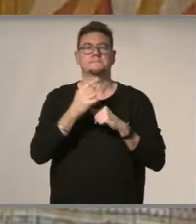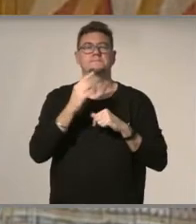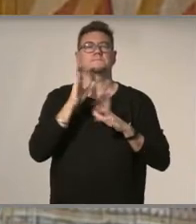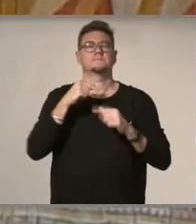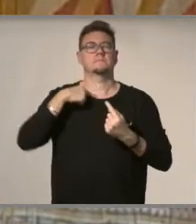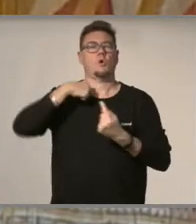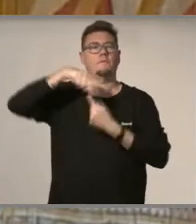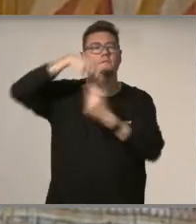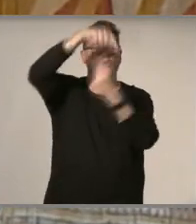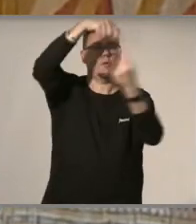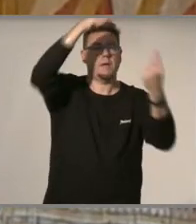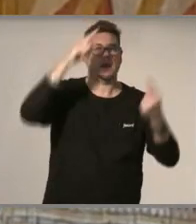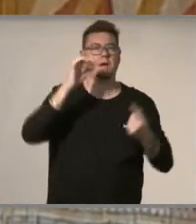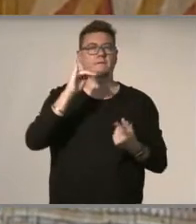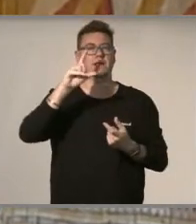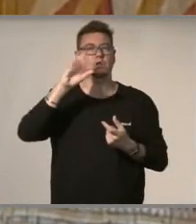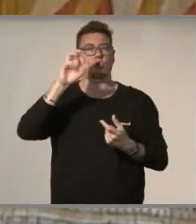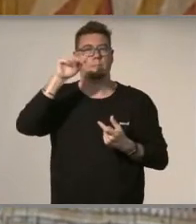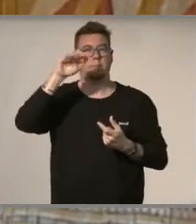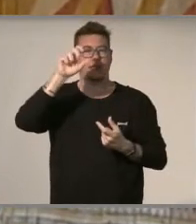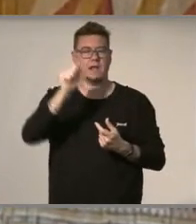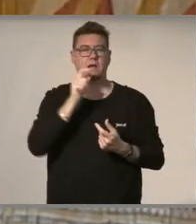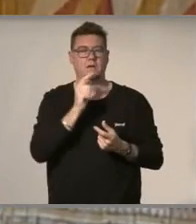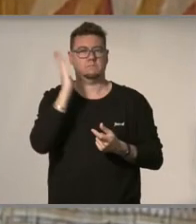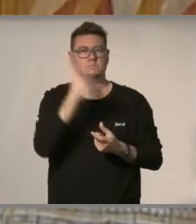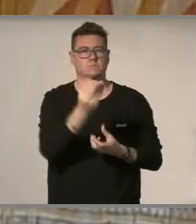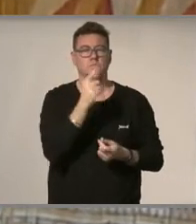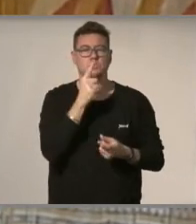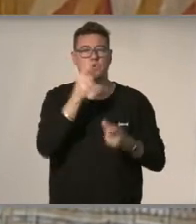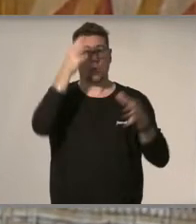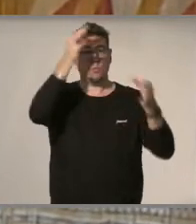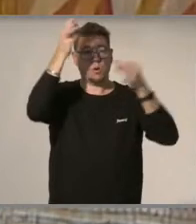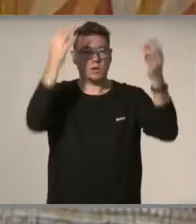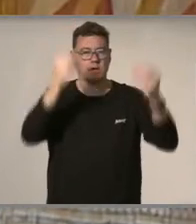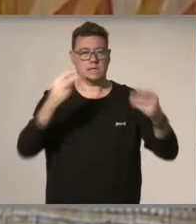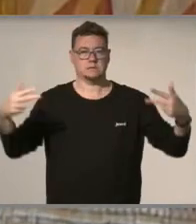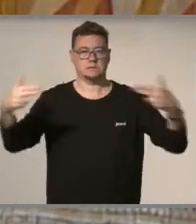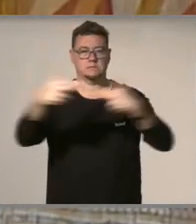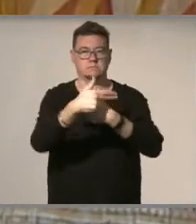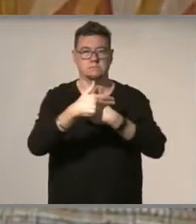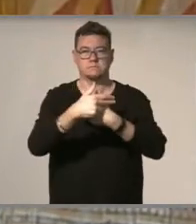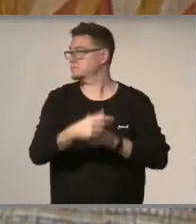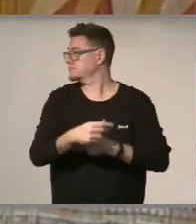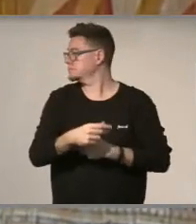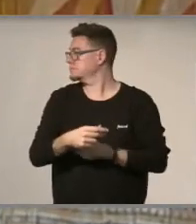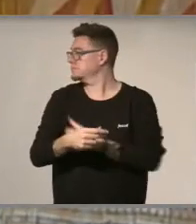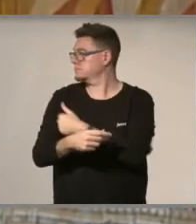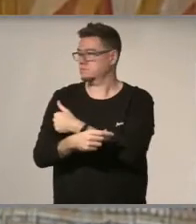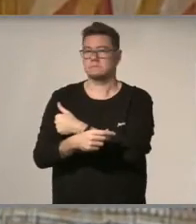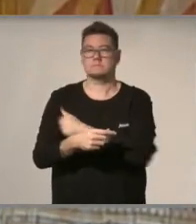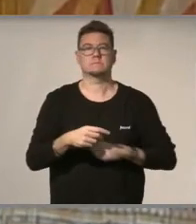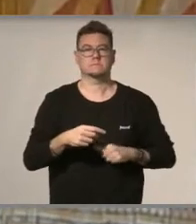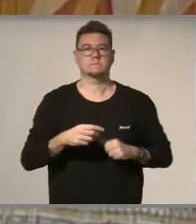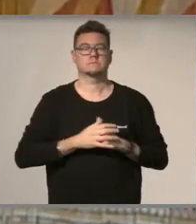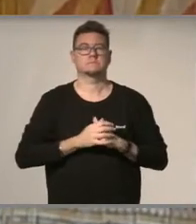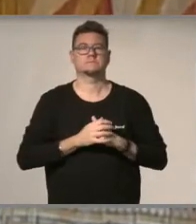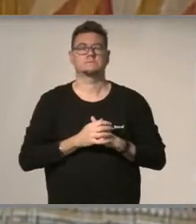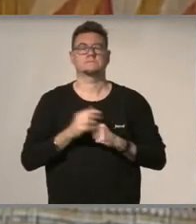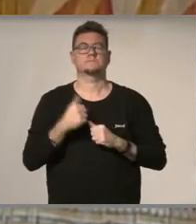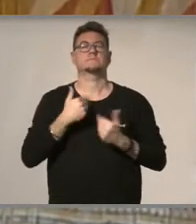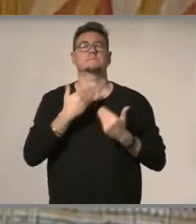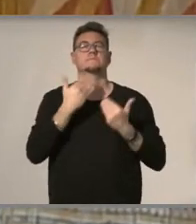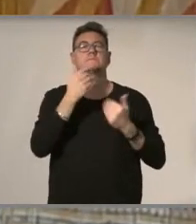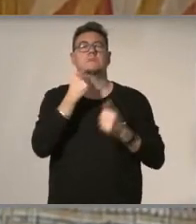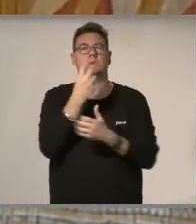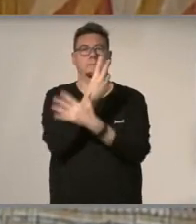pueblos quedaron bloqueados y, de nuevo, habéis acudido en nuestro rescate. En suma, no sobran razones para haber concedido este 29º